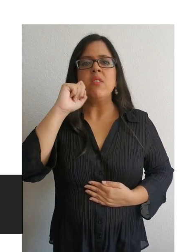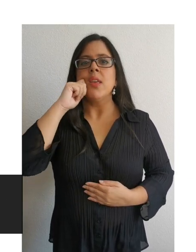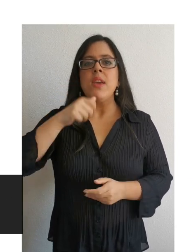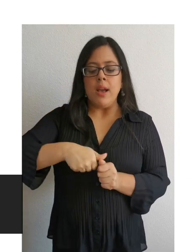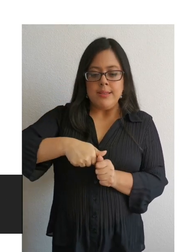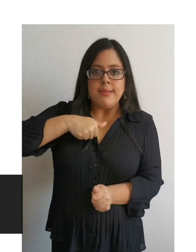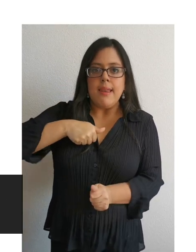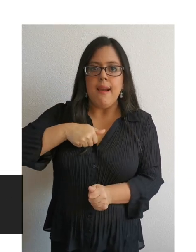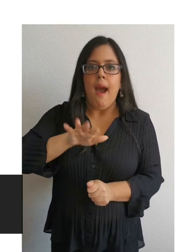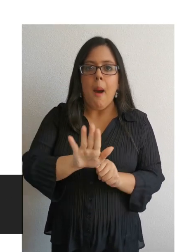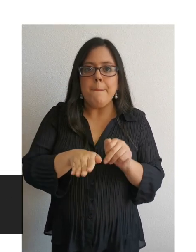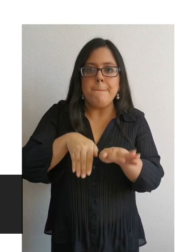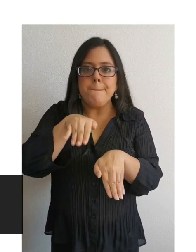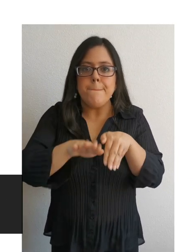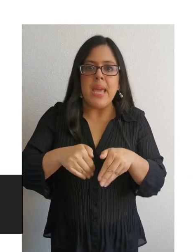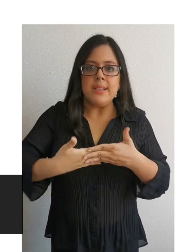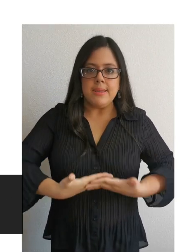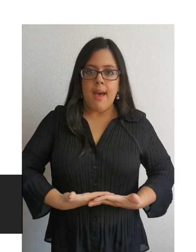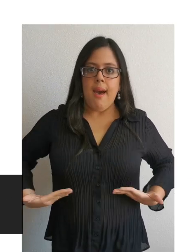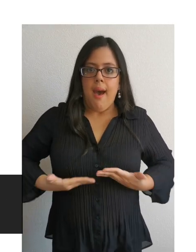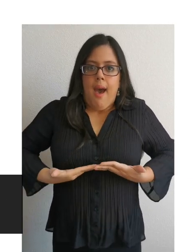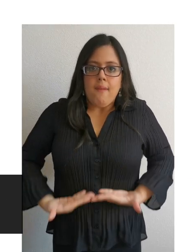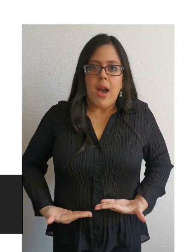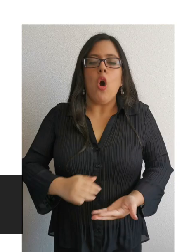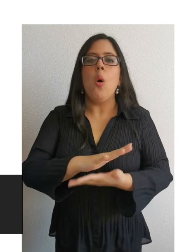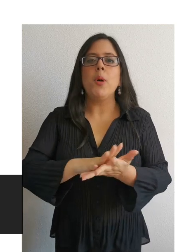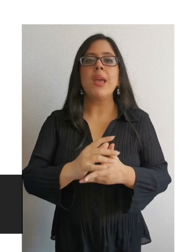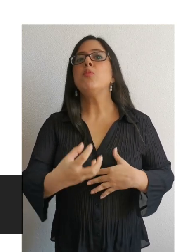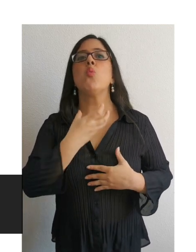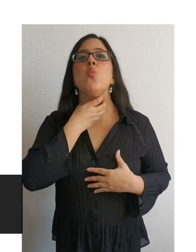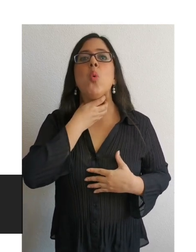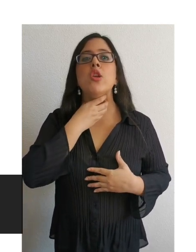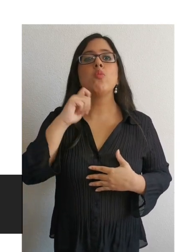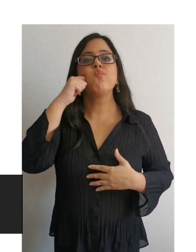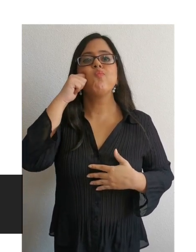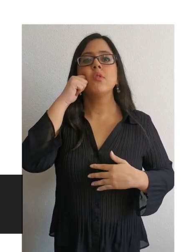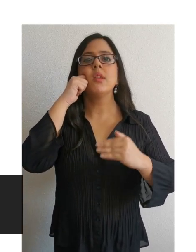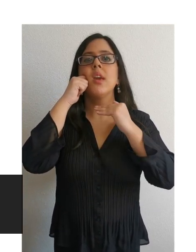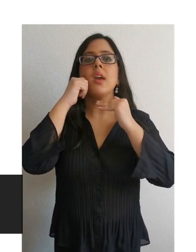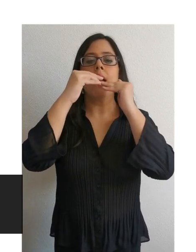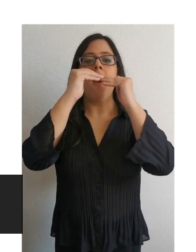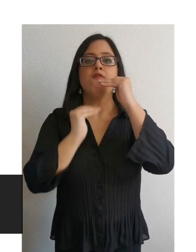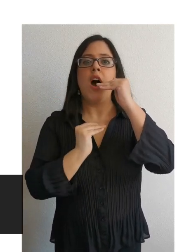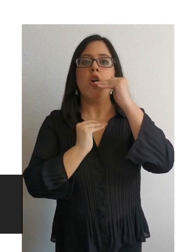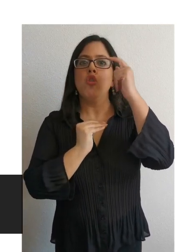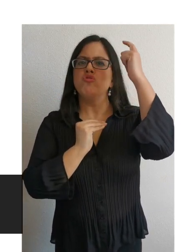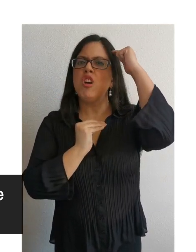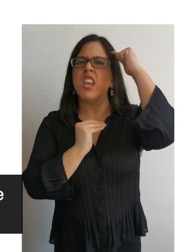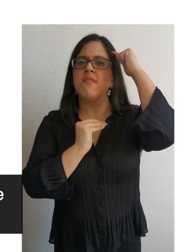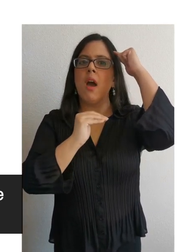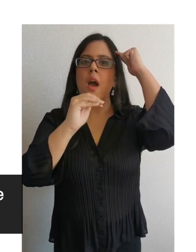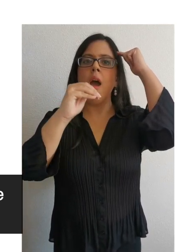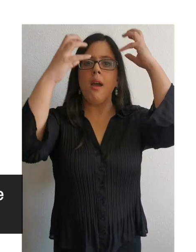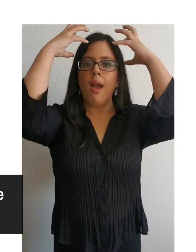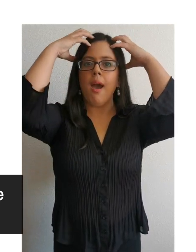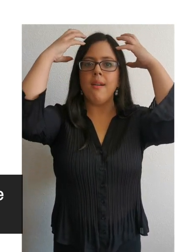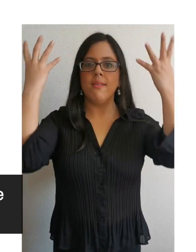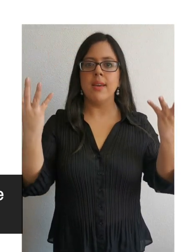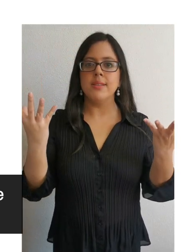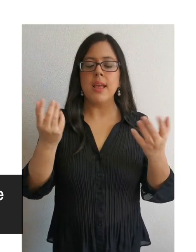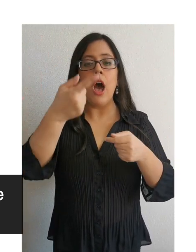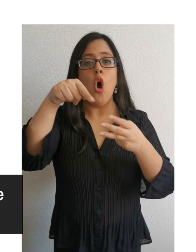pies. Por ejemplo, en este modelo, el cuello se ubica inferior a la cabeza. Otros términos